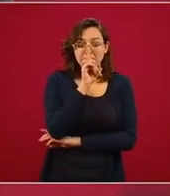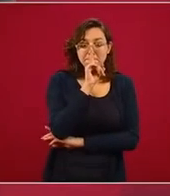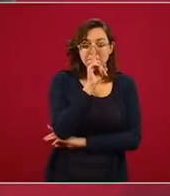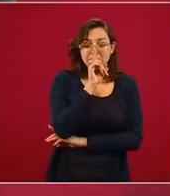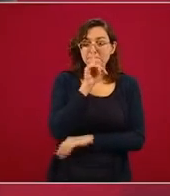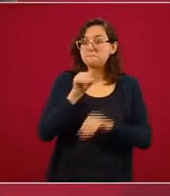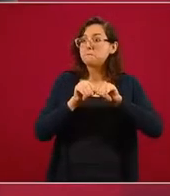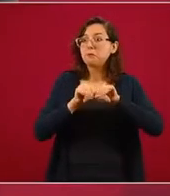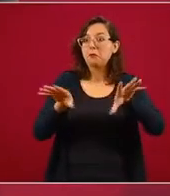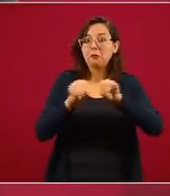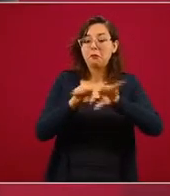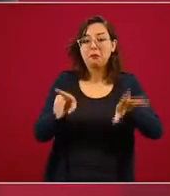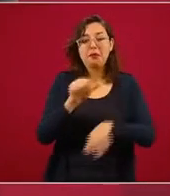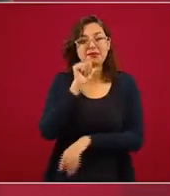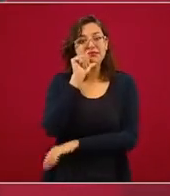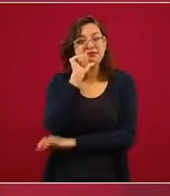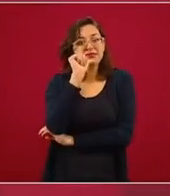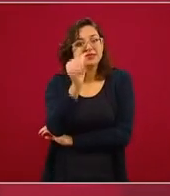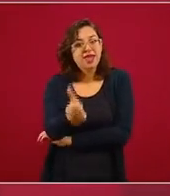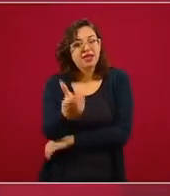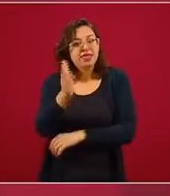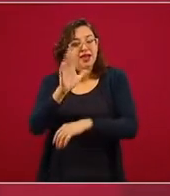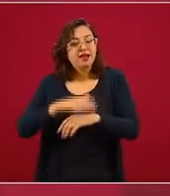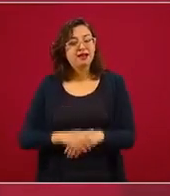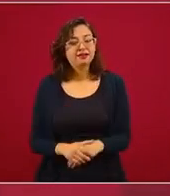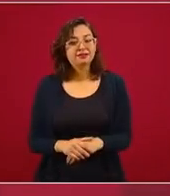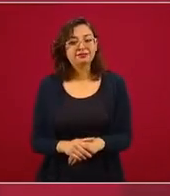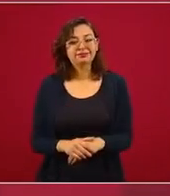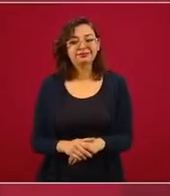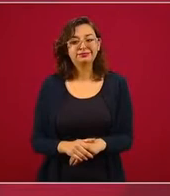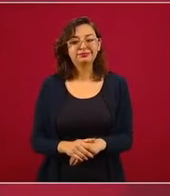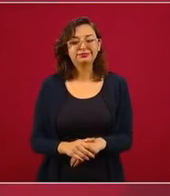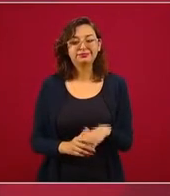En otros países, imagínense,